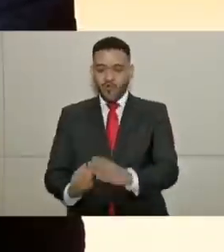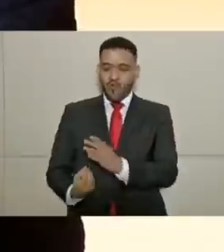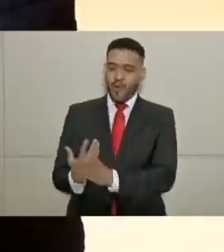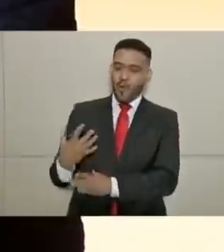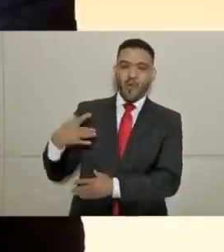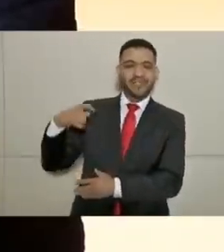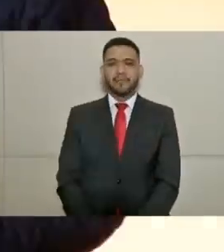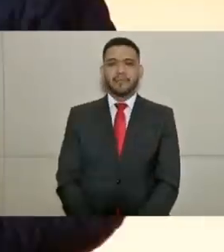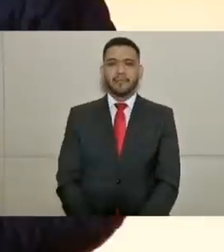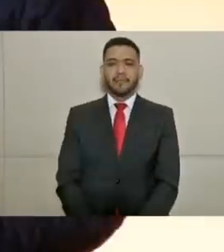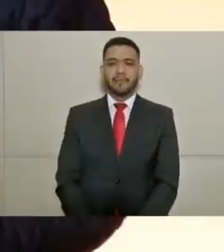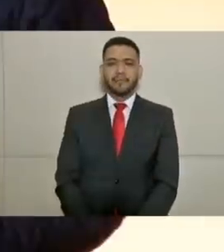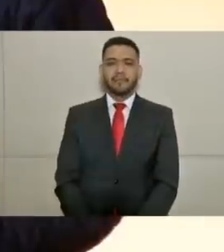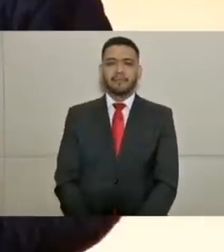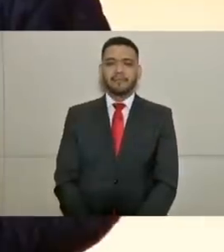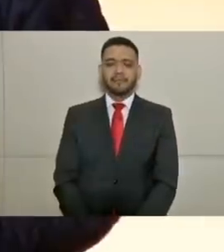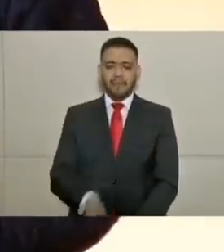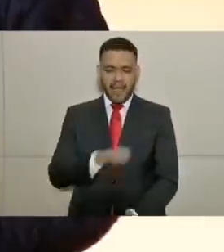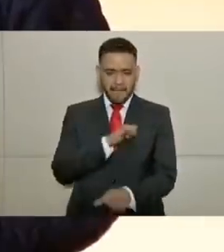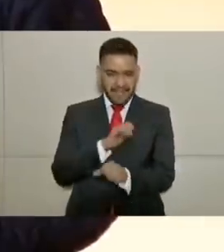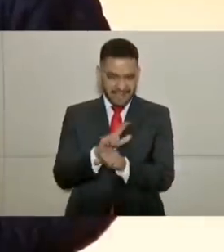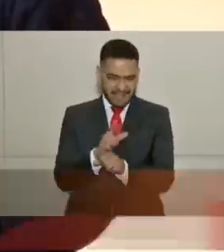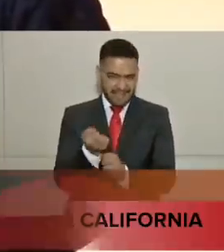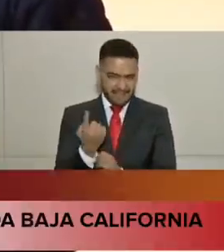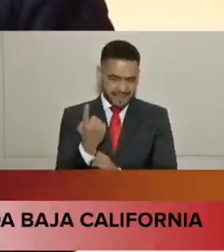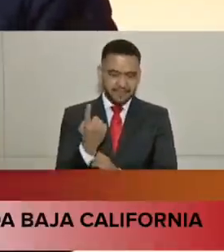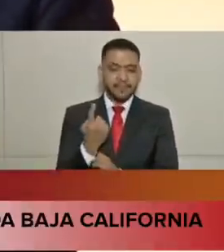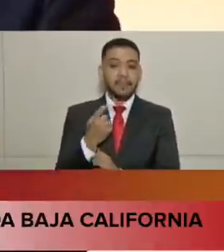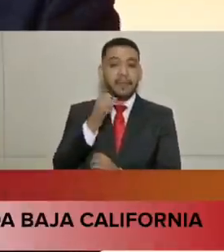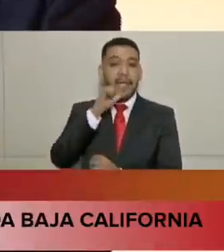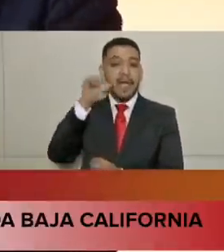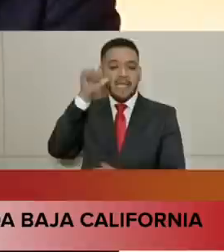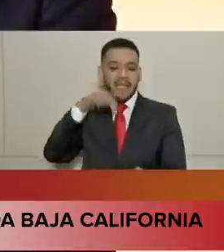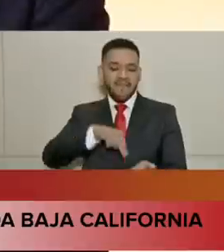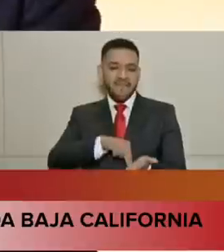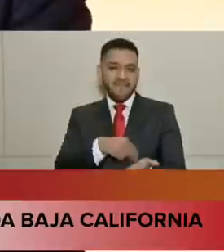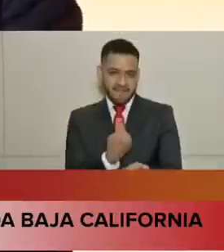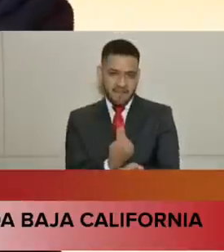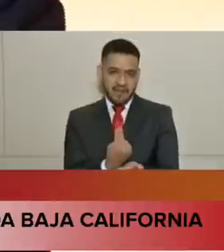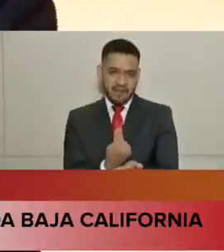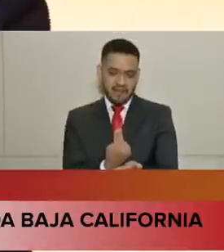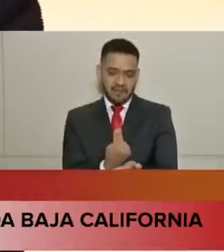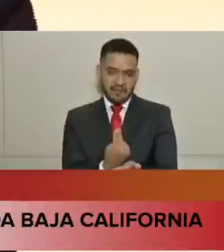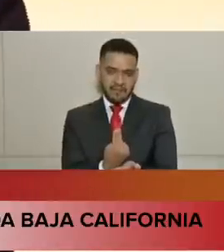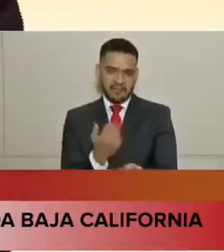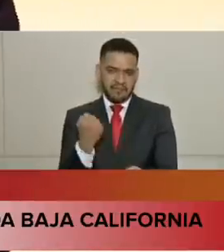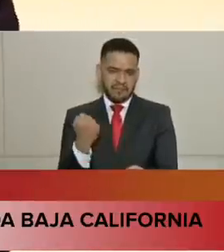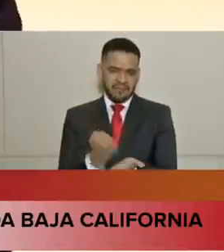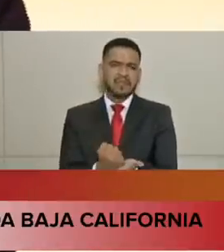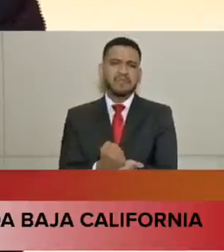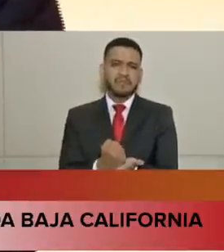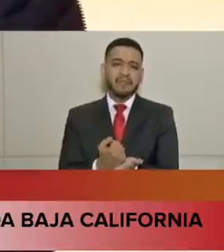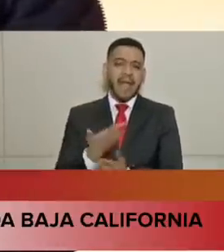Quintín. Ayer firmamos la ampliación del